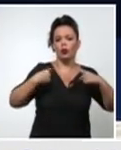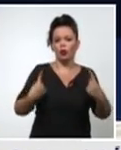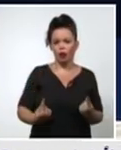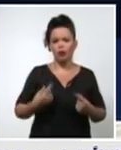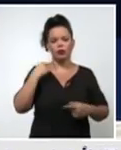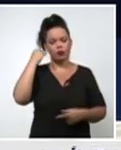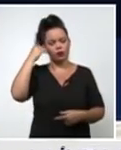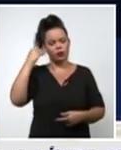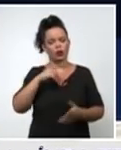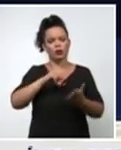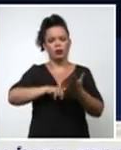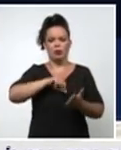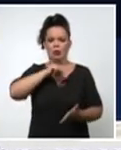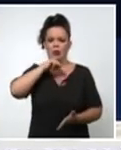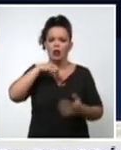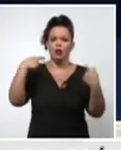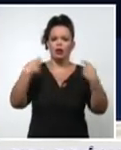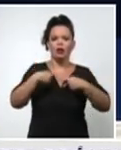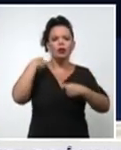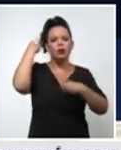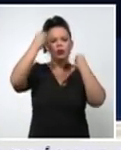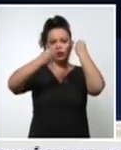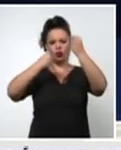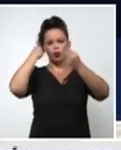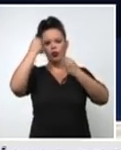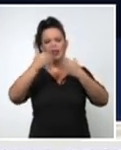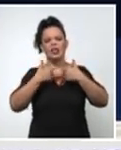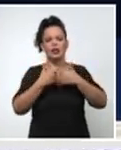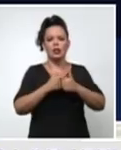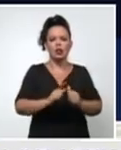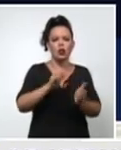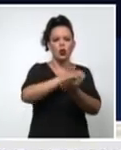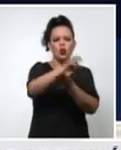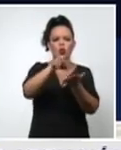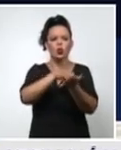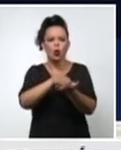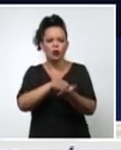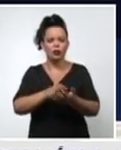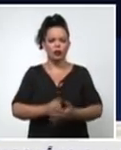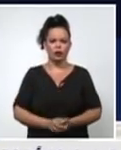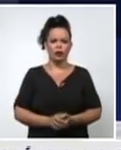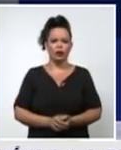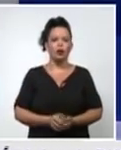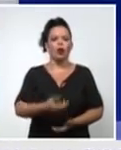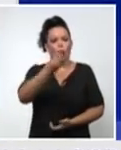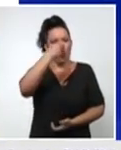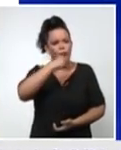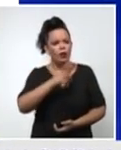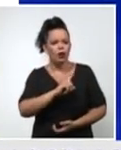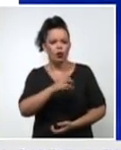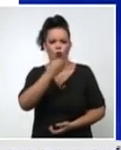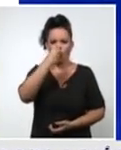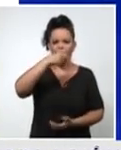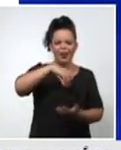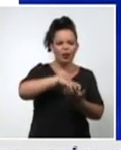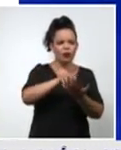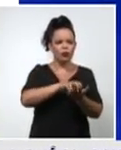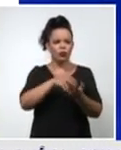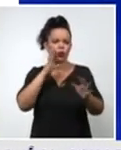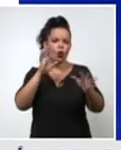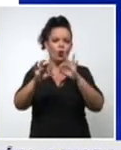pero tenemos que afinar. Y vamos a apoyarnos, Lilian, con una gráfica que muestra